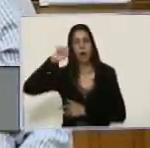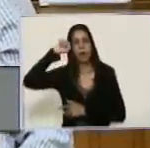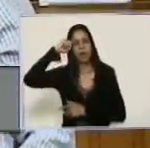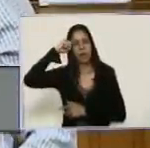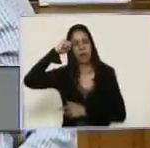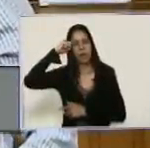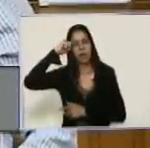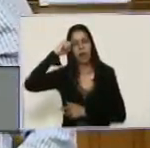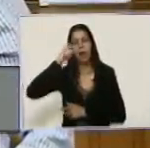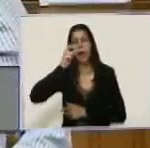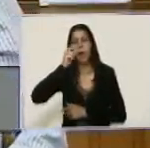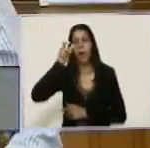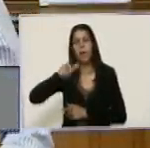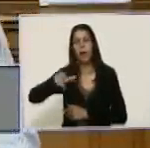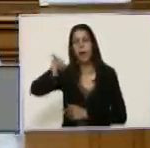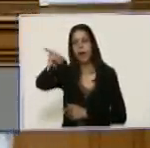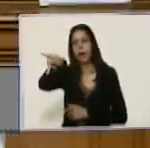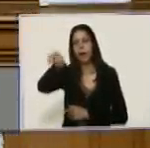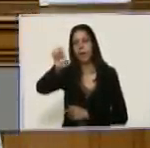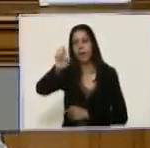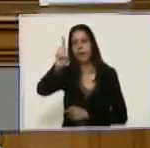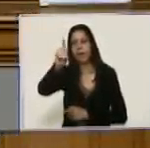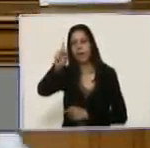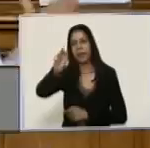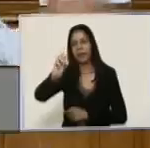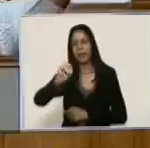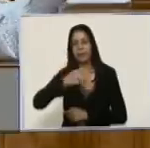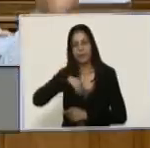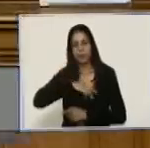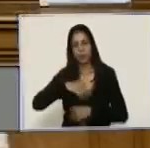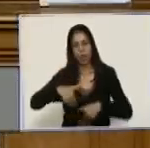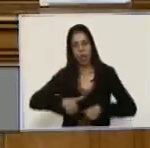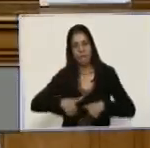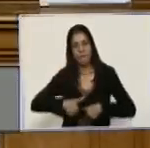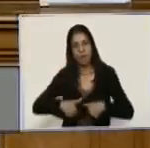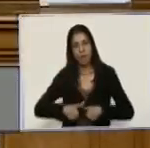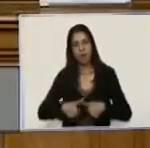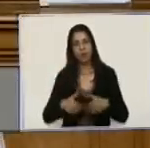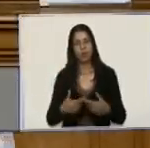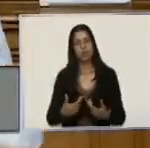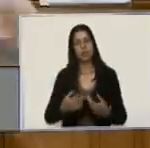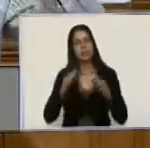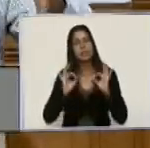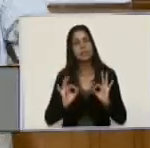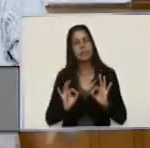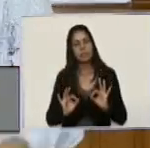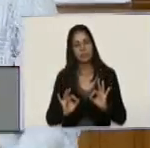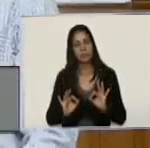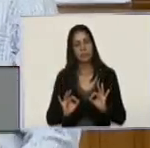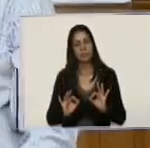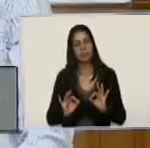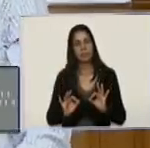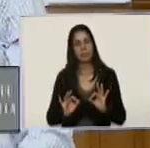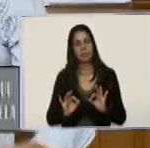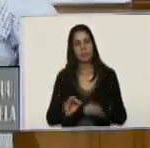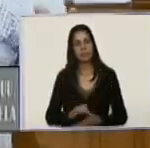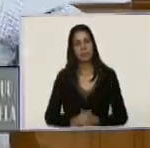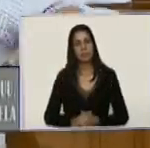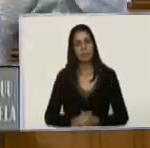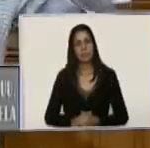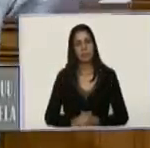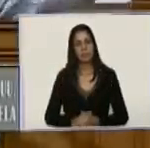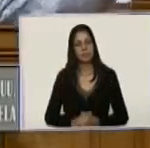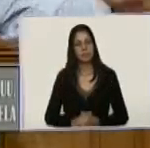Pedro Carreño, que tenemos que dar esfuerzos extraordinarios allí. Más allá de eso,